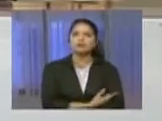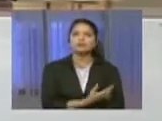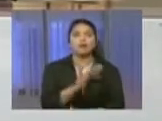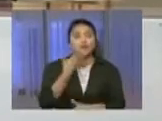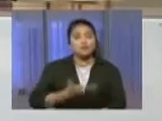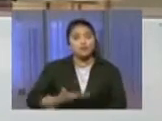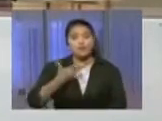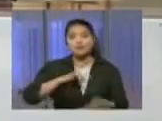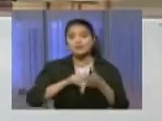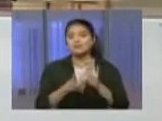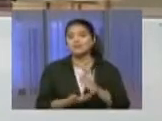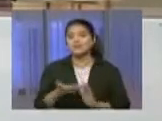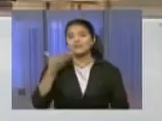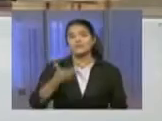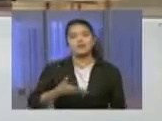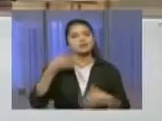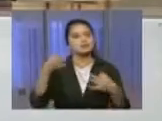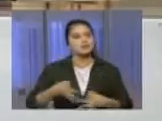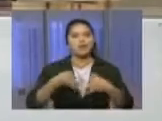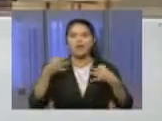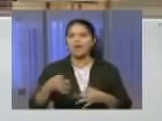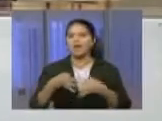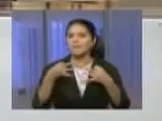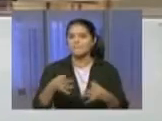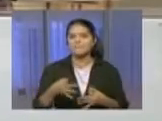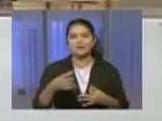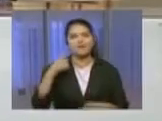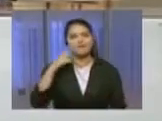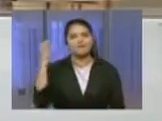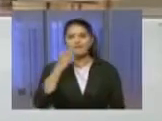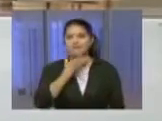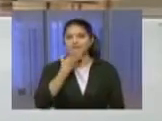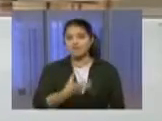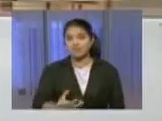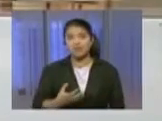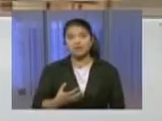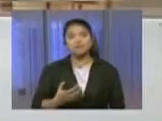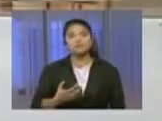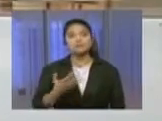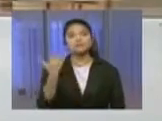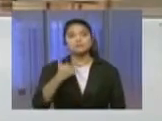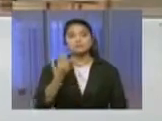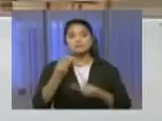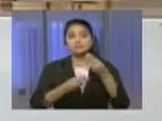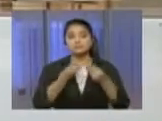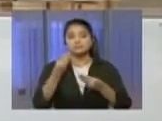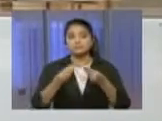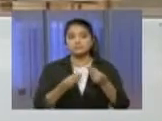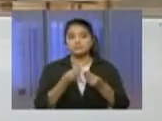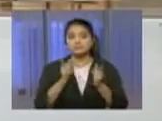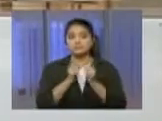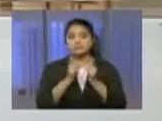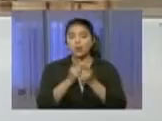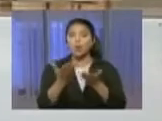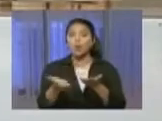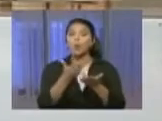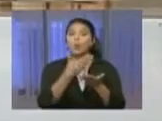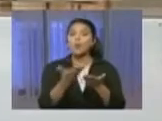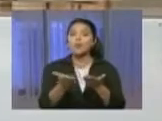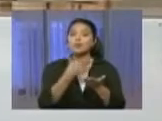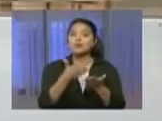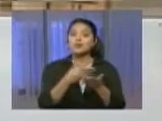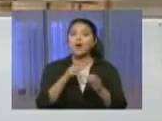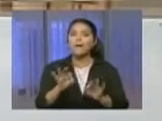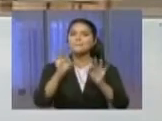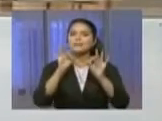significa y siempre significará el comandante Fidel Castro se ha hecho una edición de un libro muy especial que va a